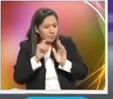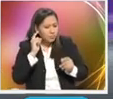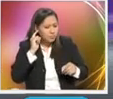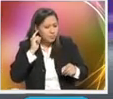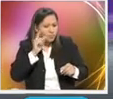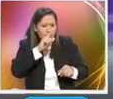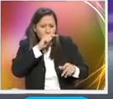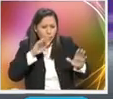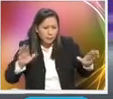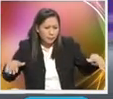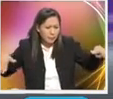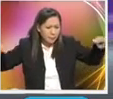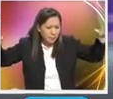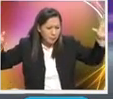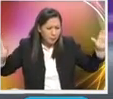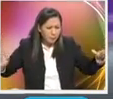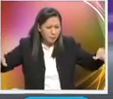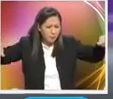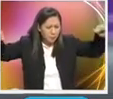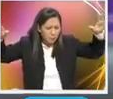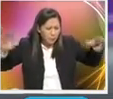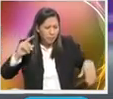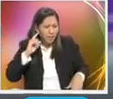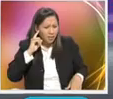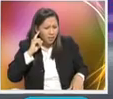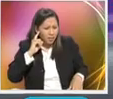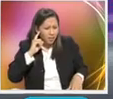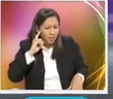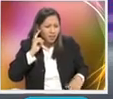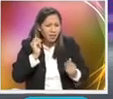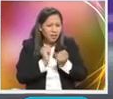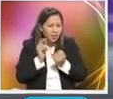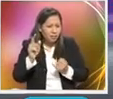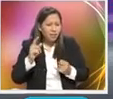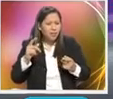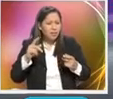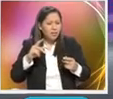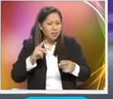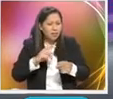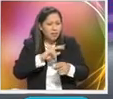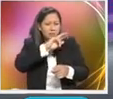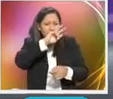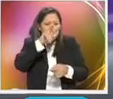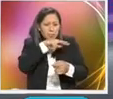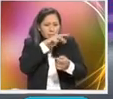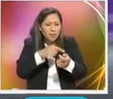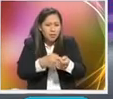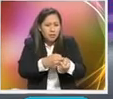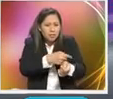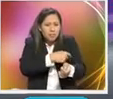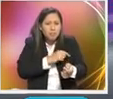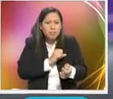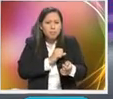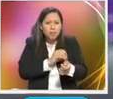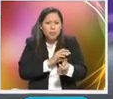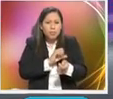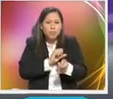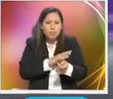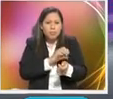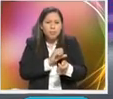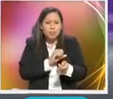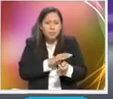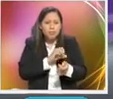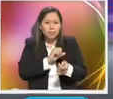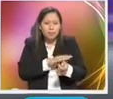un cántico de un pájaro, también podemos escuchar el recorrer de nuestras venas si nos ponemos atentos o cosas